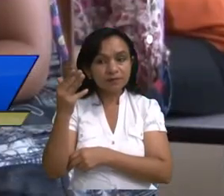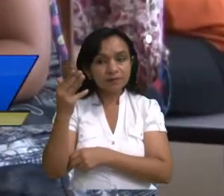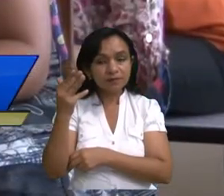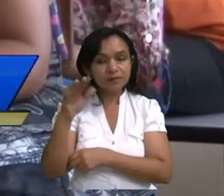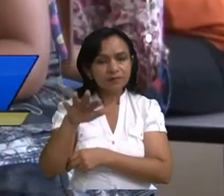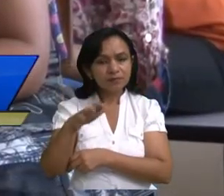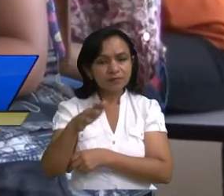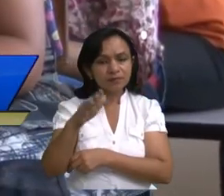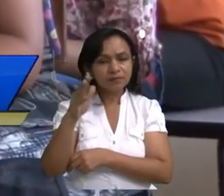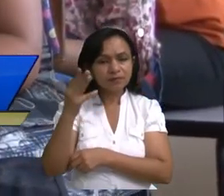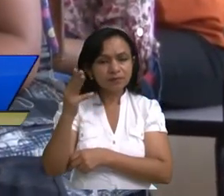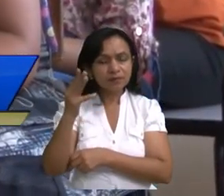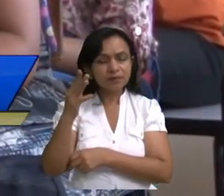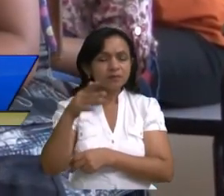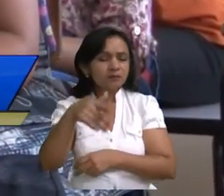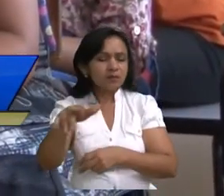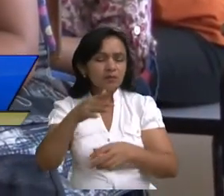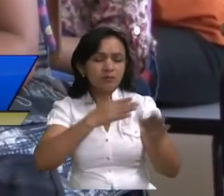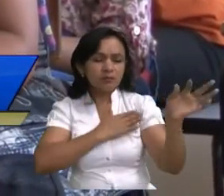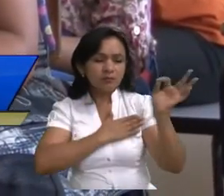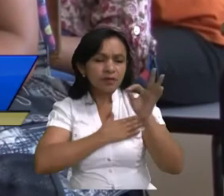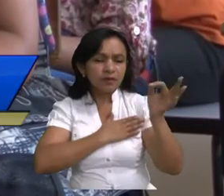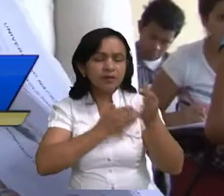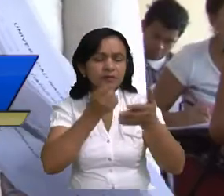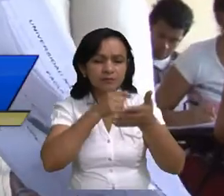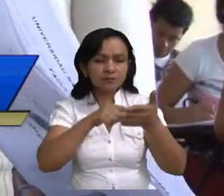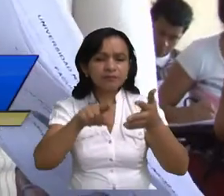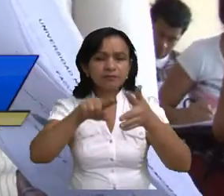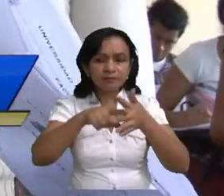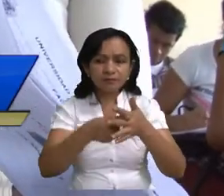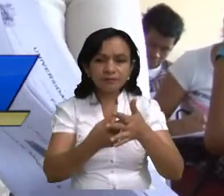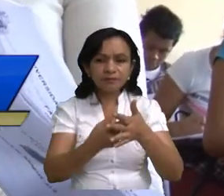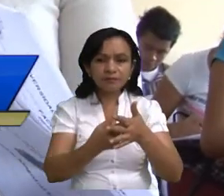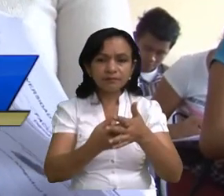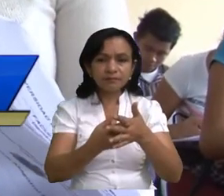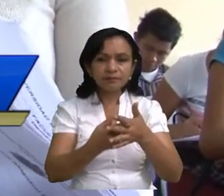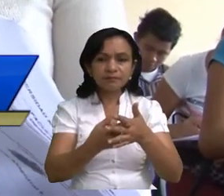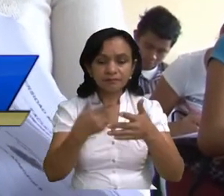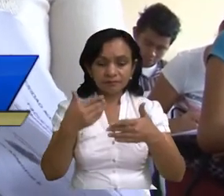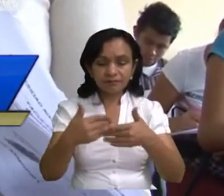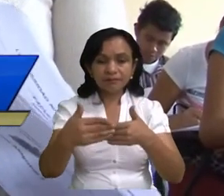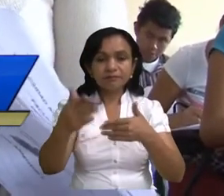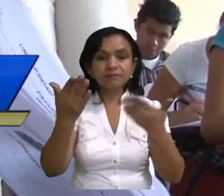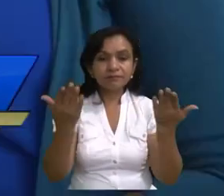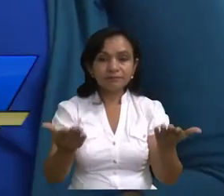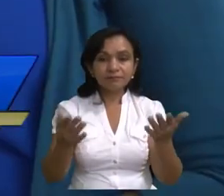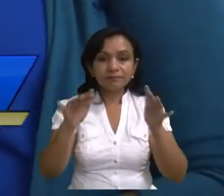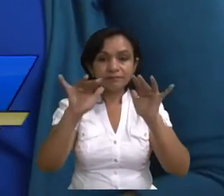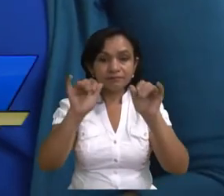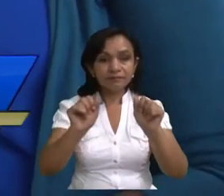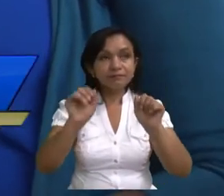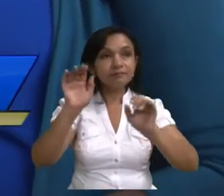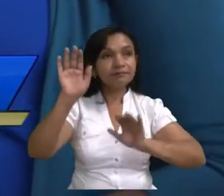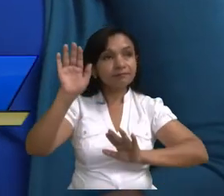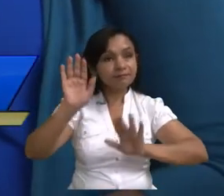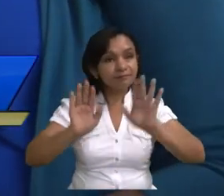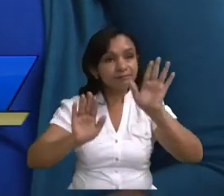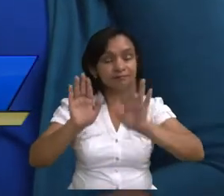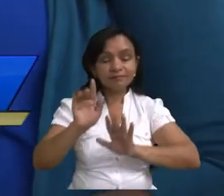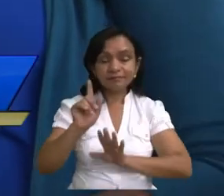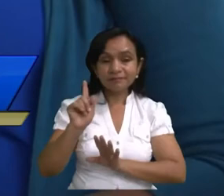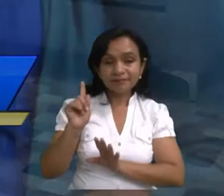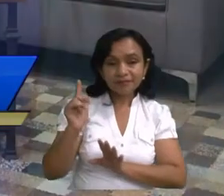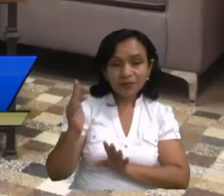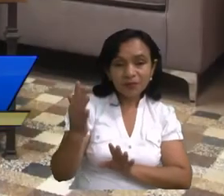más o menos en esta primera semana de febrero. Ok, ya, en puerta. Ya. Entonces ahí participan todas